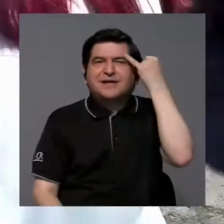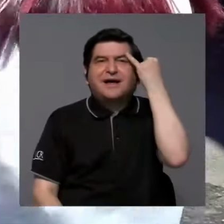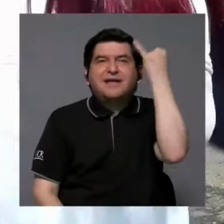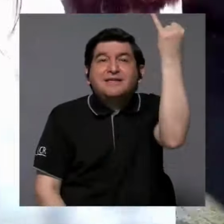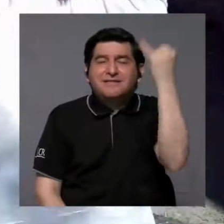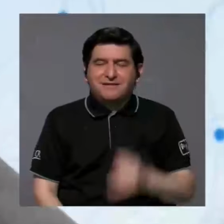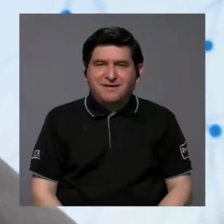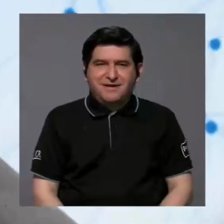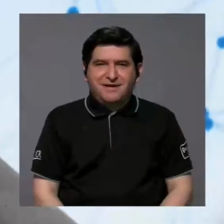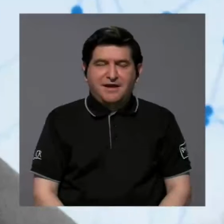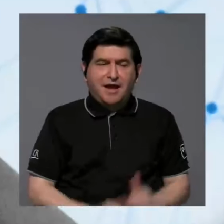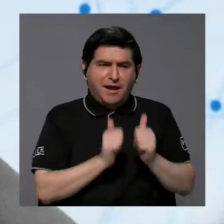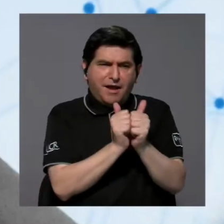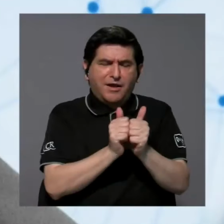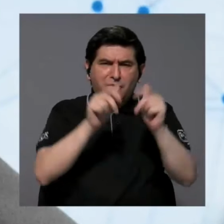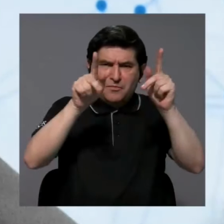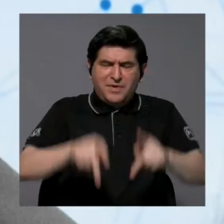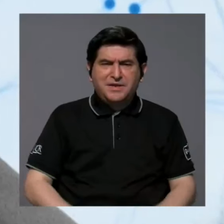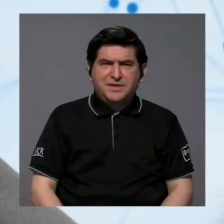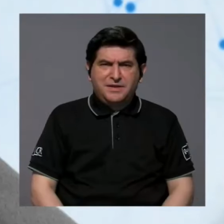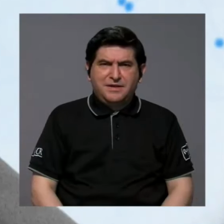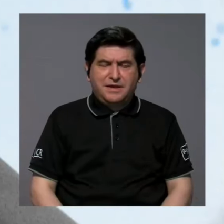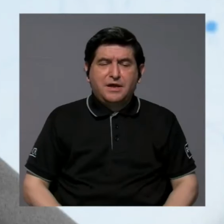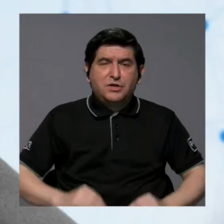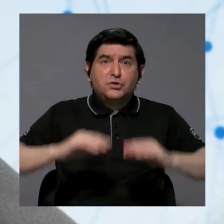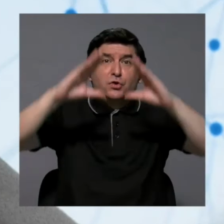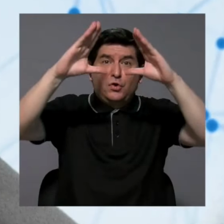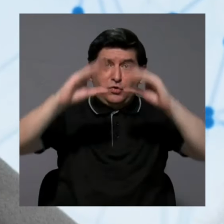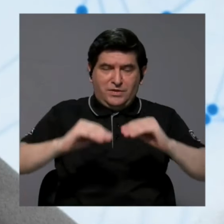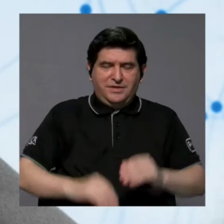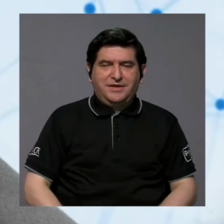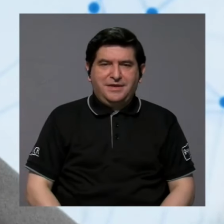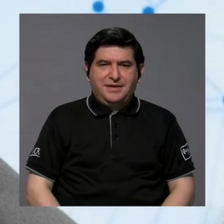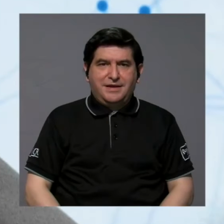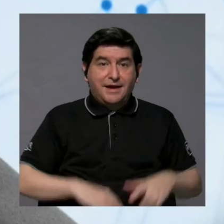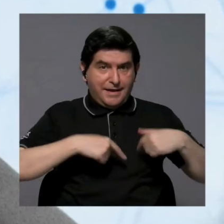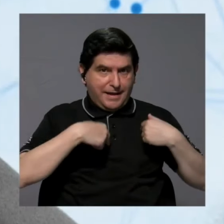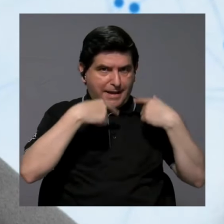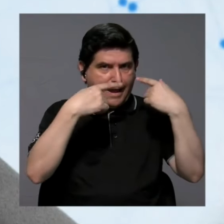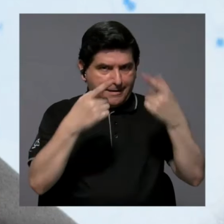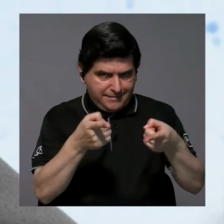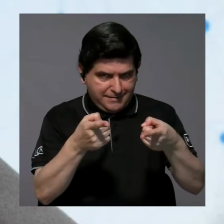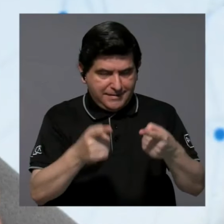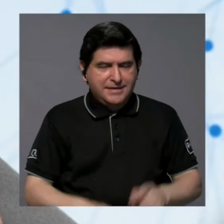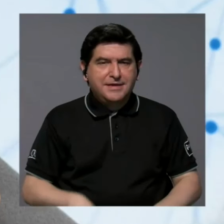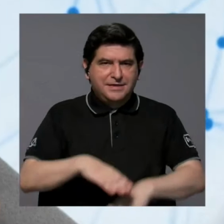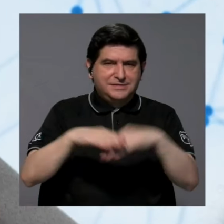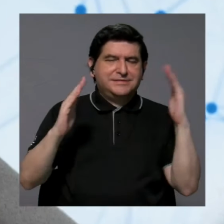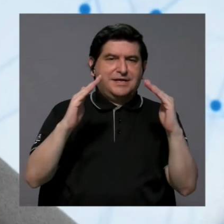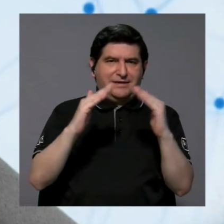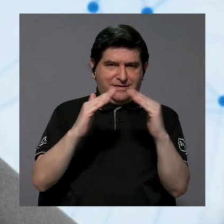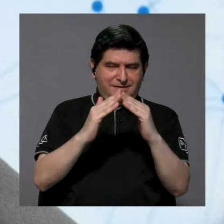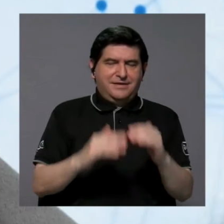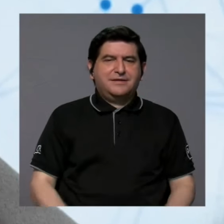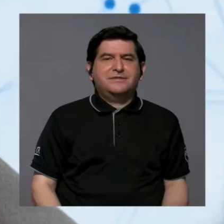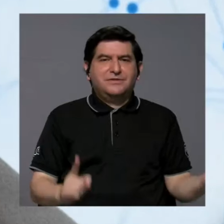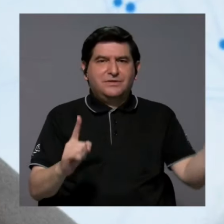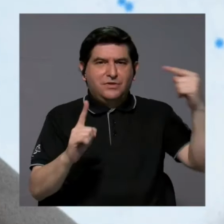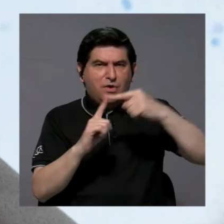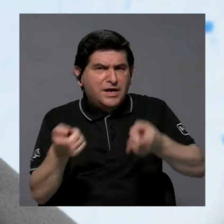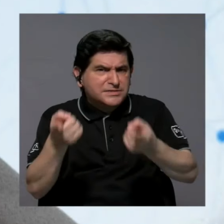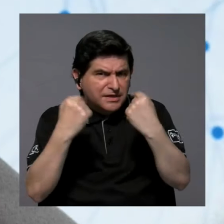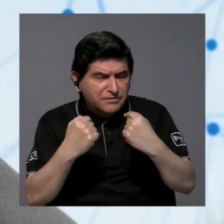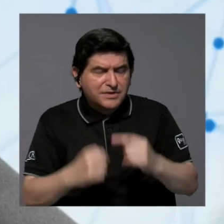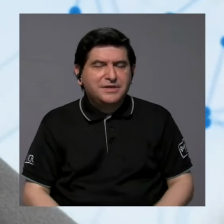La idea era estar con la persona todo el día en el trayecto, desde que salía de su casa hasta